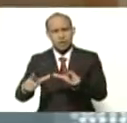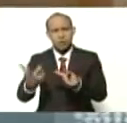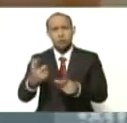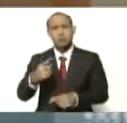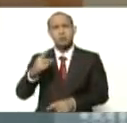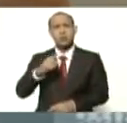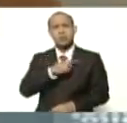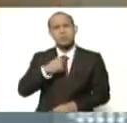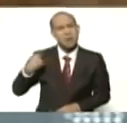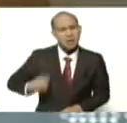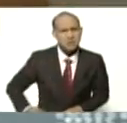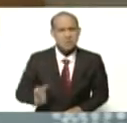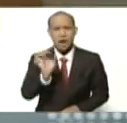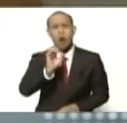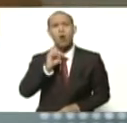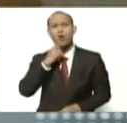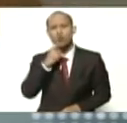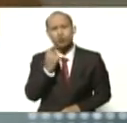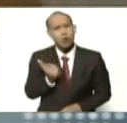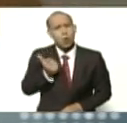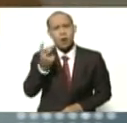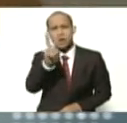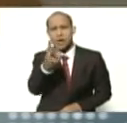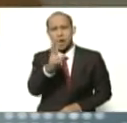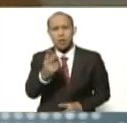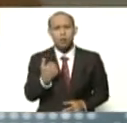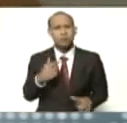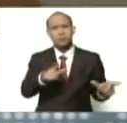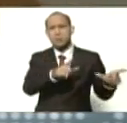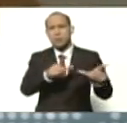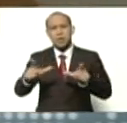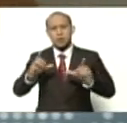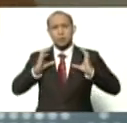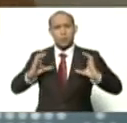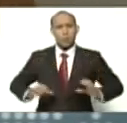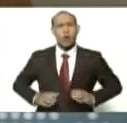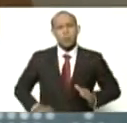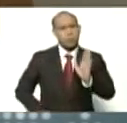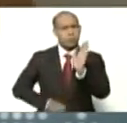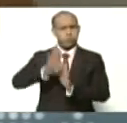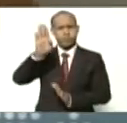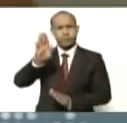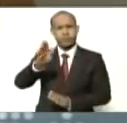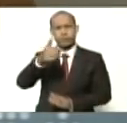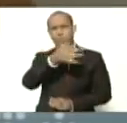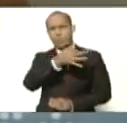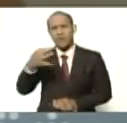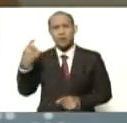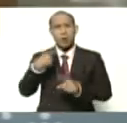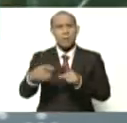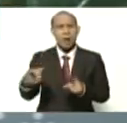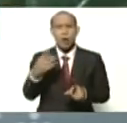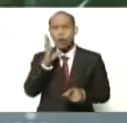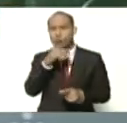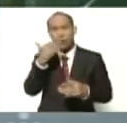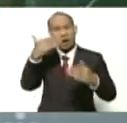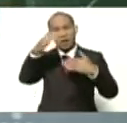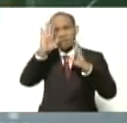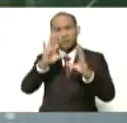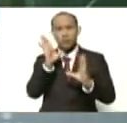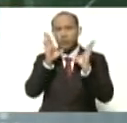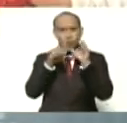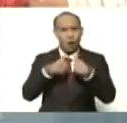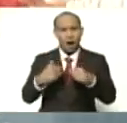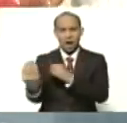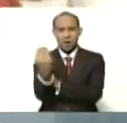china klum plus y ya tuvimos los y está fuerte pero si te descuidas y no te cuidas